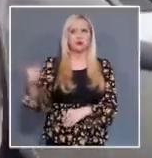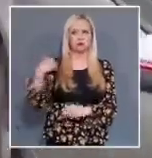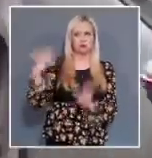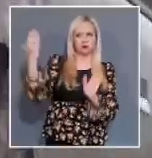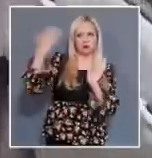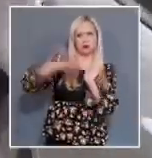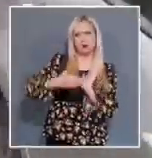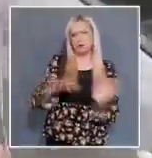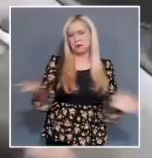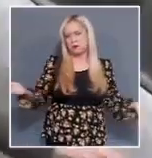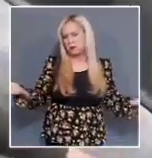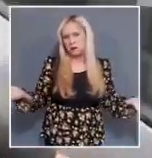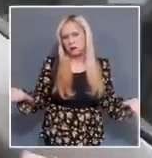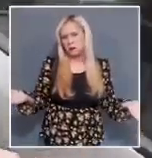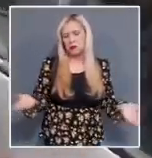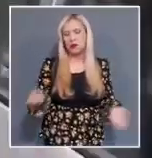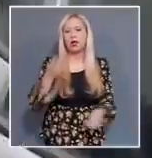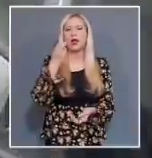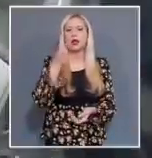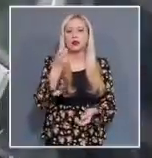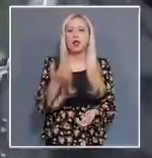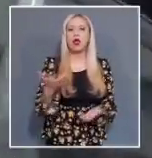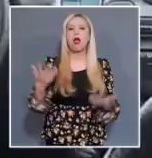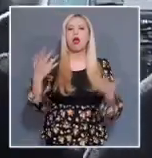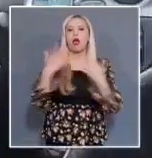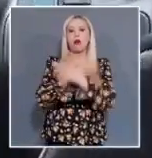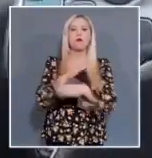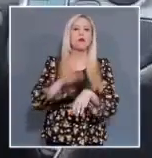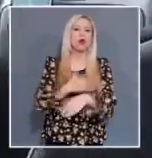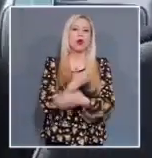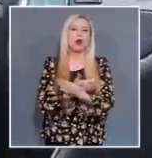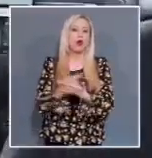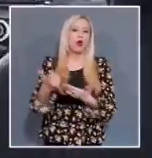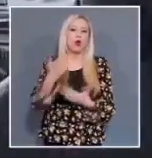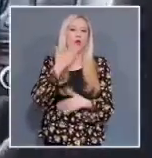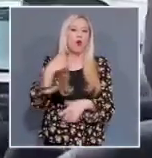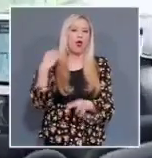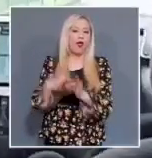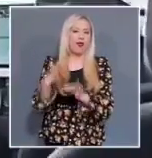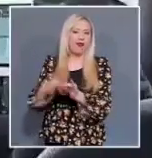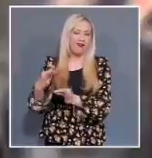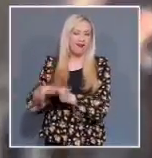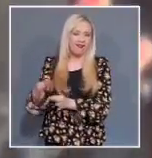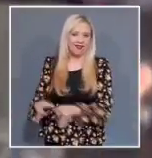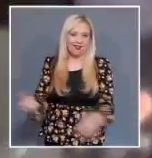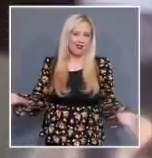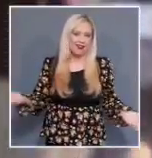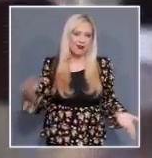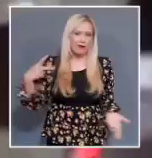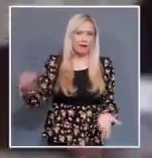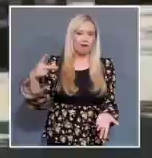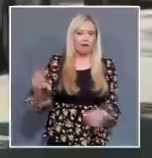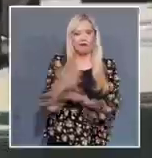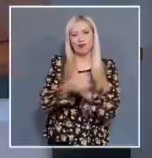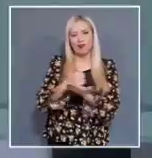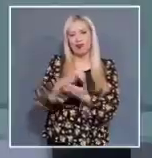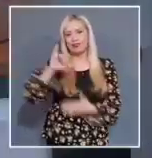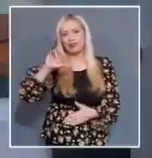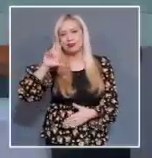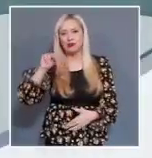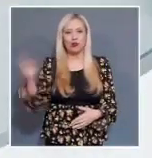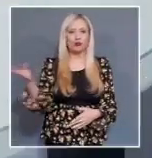obviamente impide la procedencia de un sueldo fijo. Para el canal del Poder Judicial de la Federación, Alejandro Anaya Huertas.